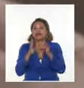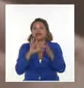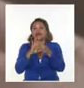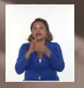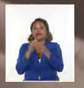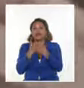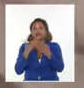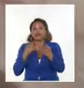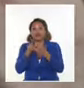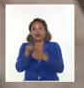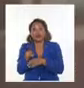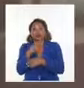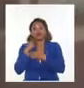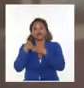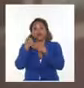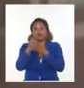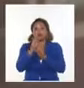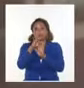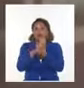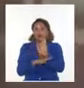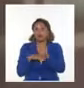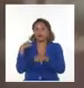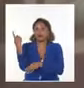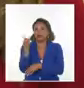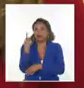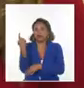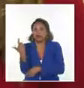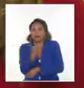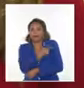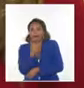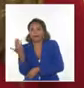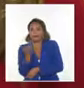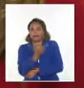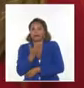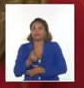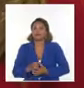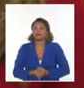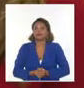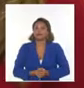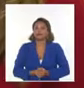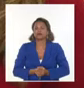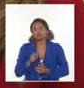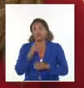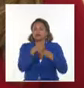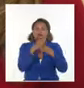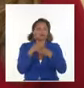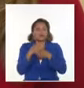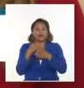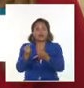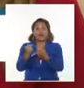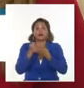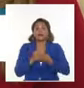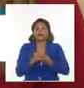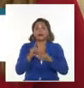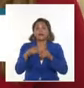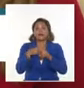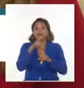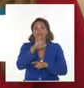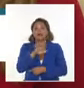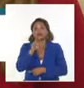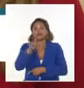aporte sustantivo al Programa Nacional de Inmunización. ¿Qué significa esto? El aporte con más de